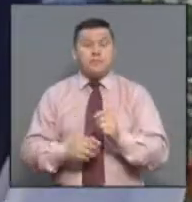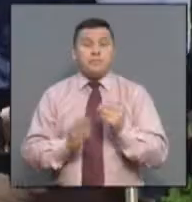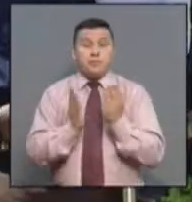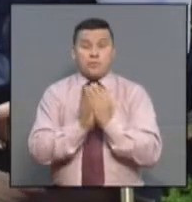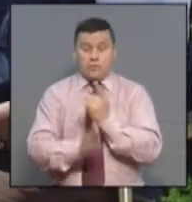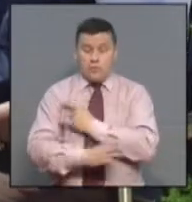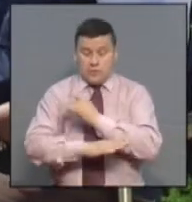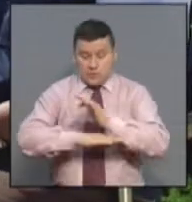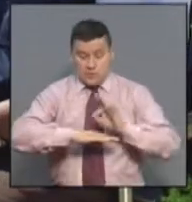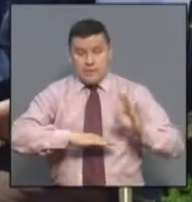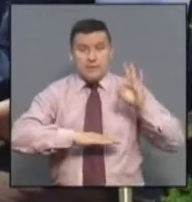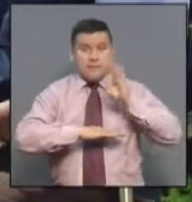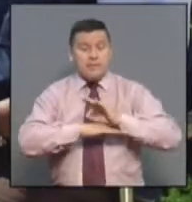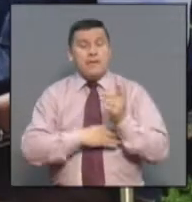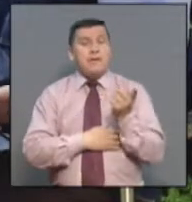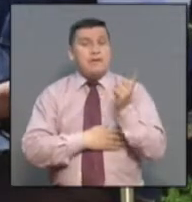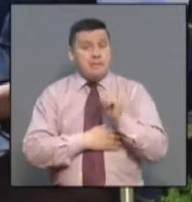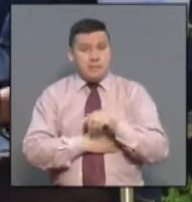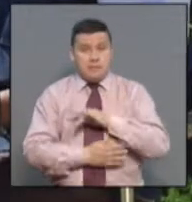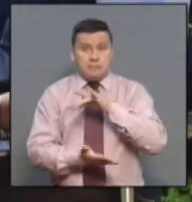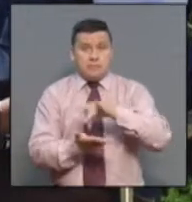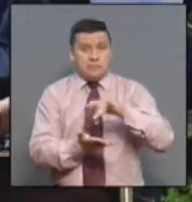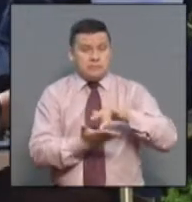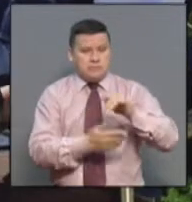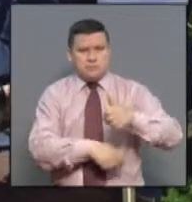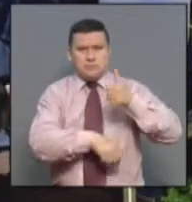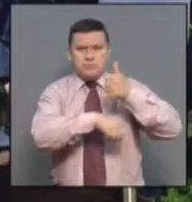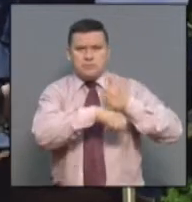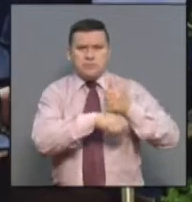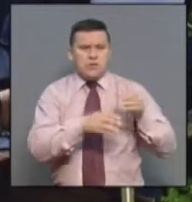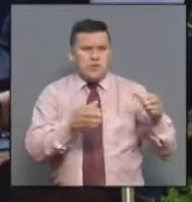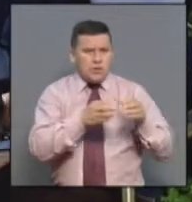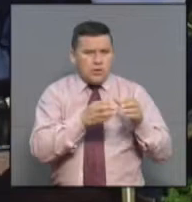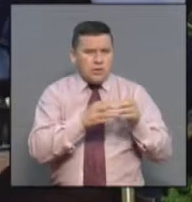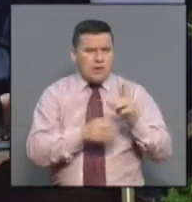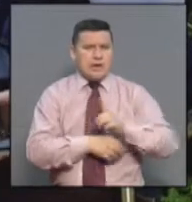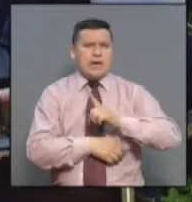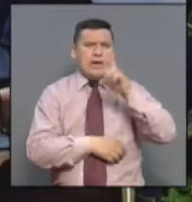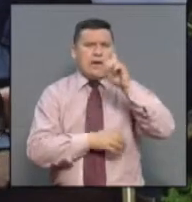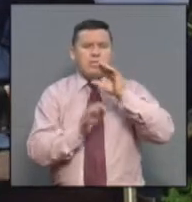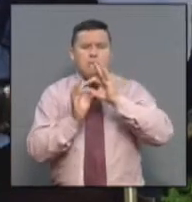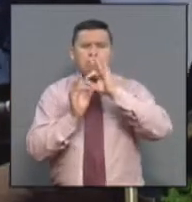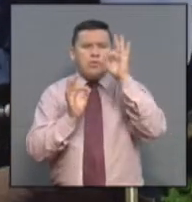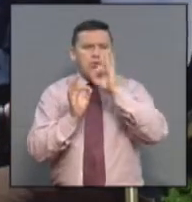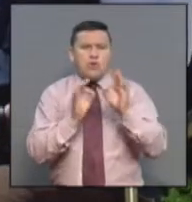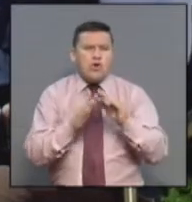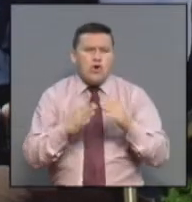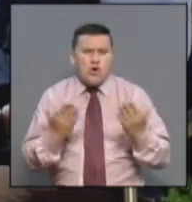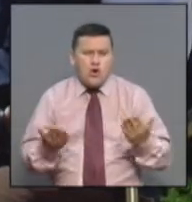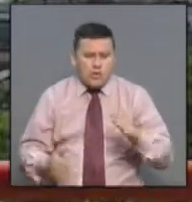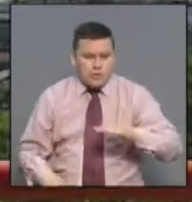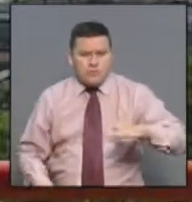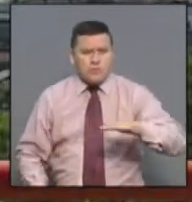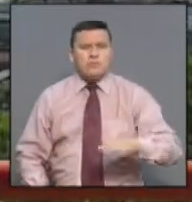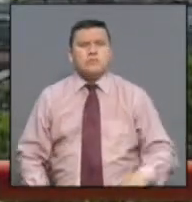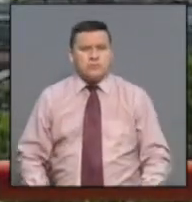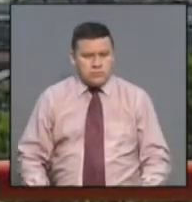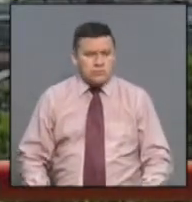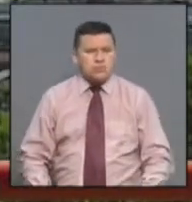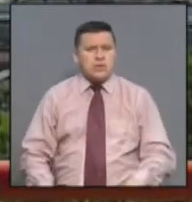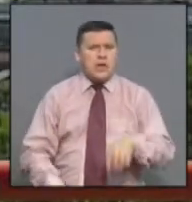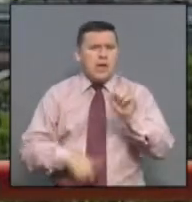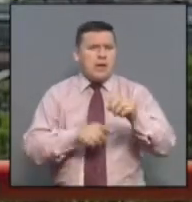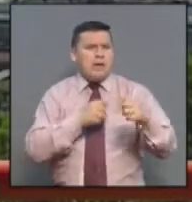Superior de Administración Pública también llega a los dirigentes comunales, a líderes de municipios. ¿Cómo nos ha ido en este tema? Sí. Hemos hecho